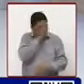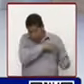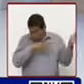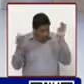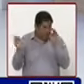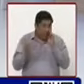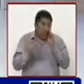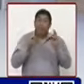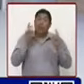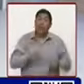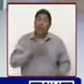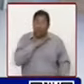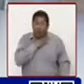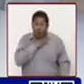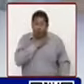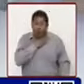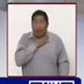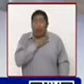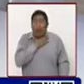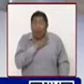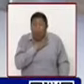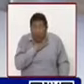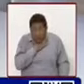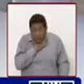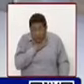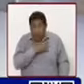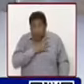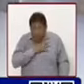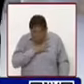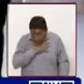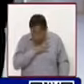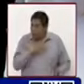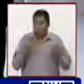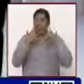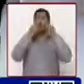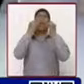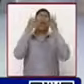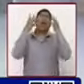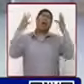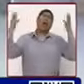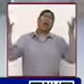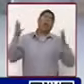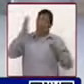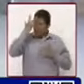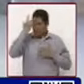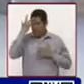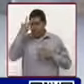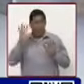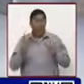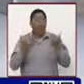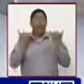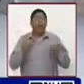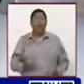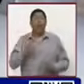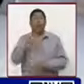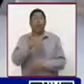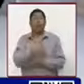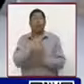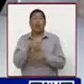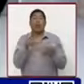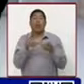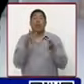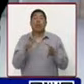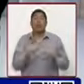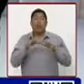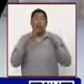con personas que han requerido atención médica porque evidentemente el humo tan tóxico enferma. Estamos esta noche con el director general